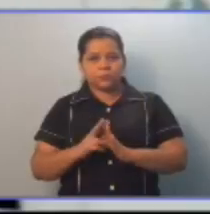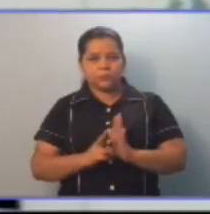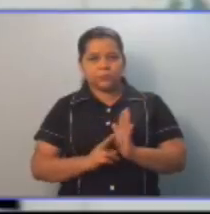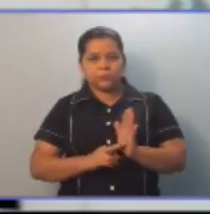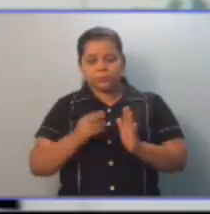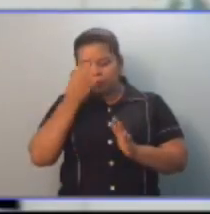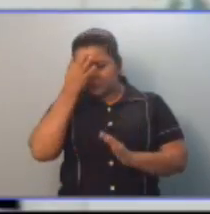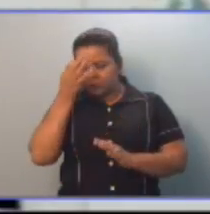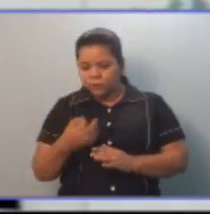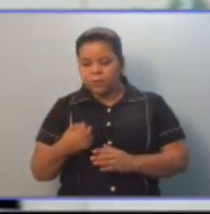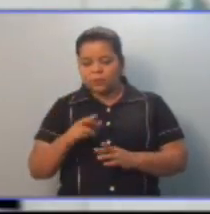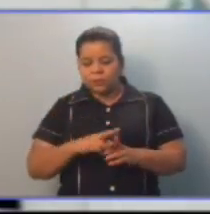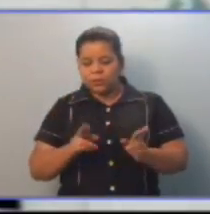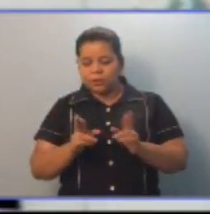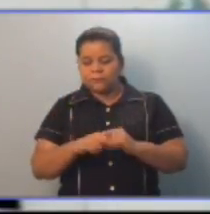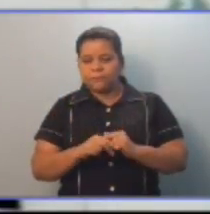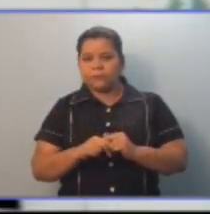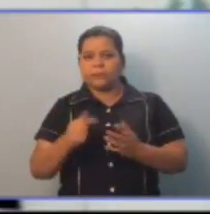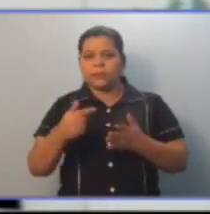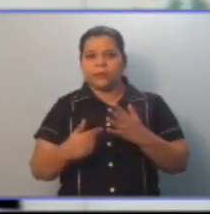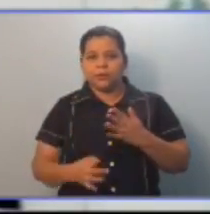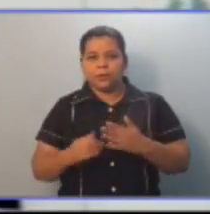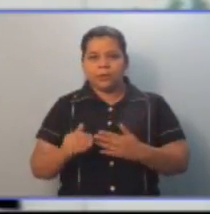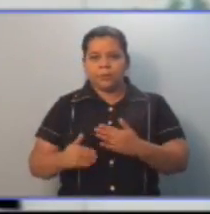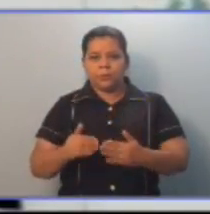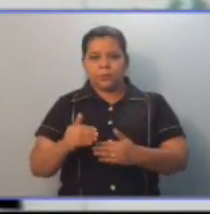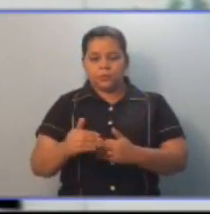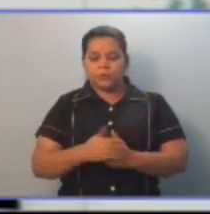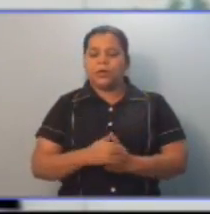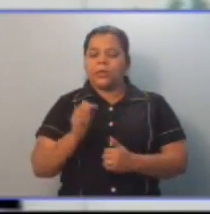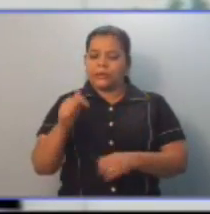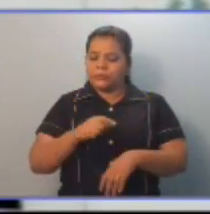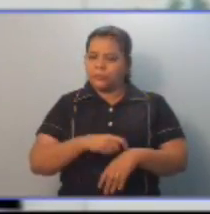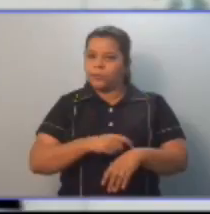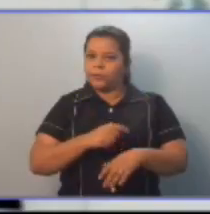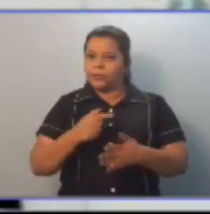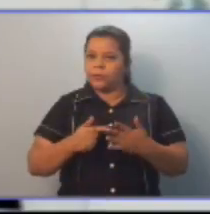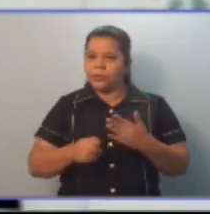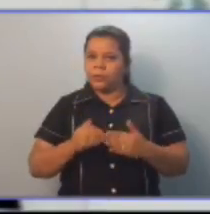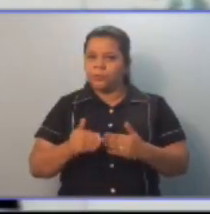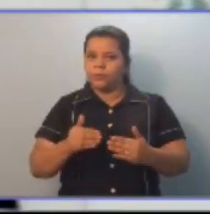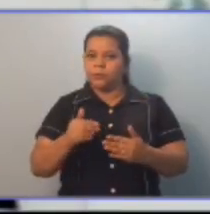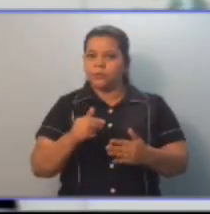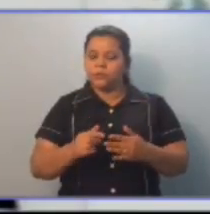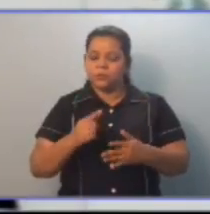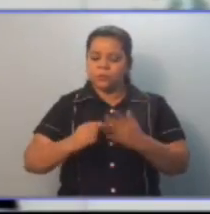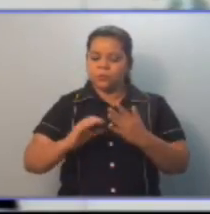una reforma integral de la Ley Procesal Constitucional, que actualmente se llama Ley de Procedimientos Constitucionales.